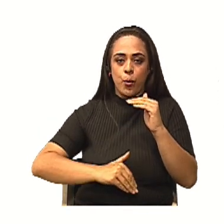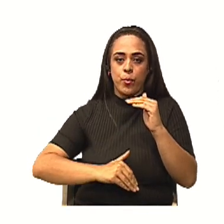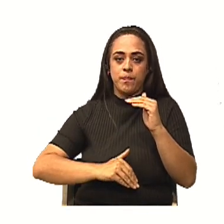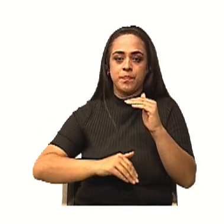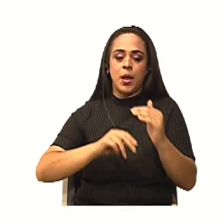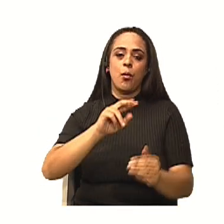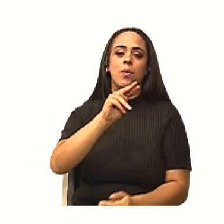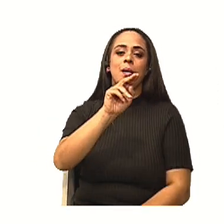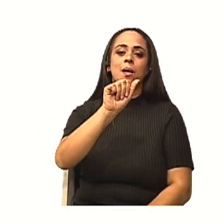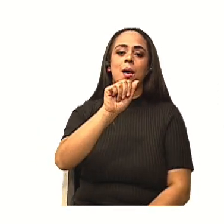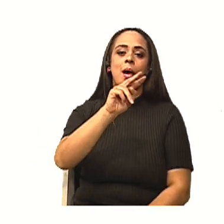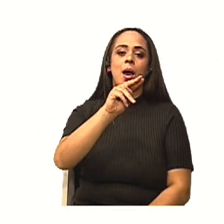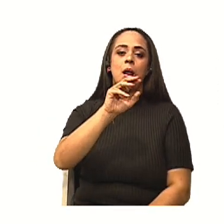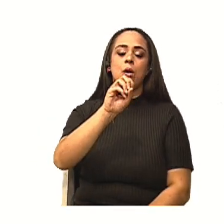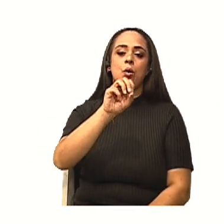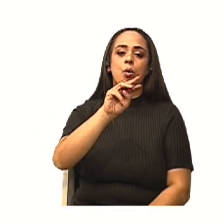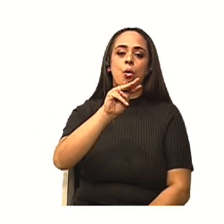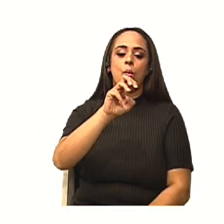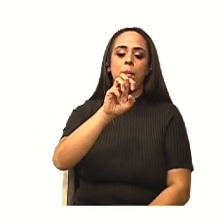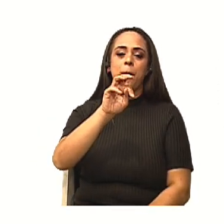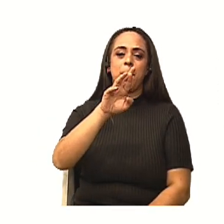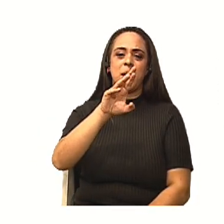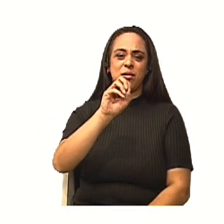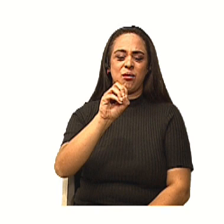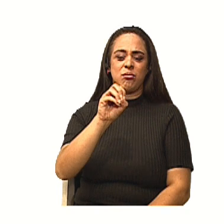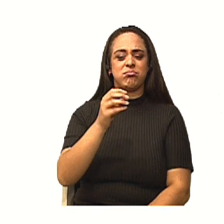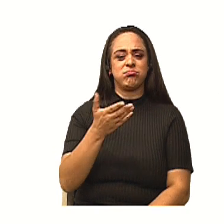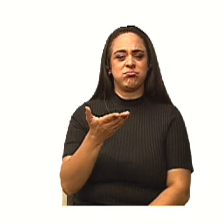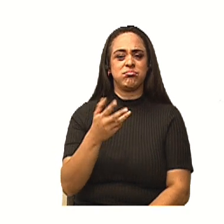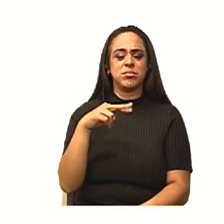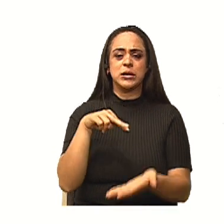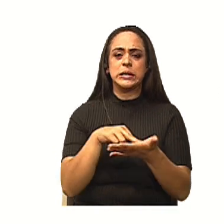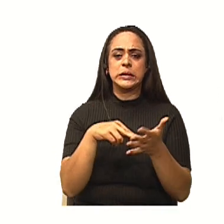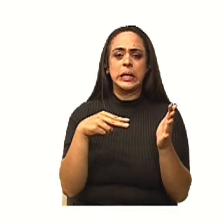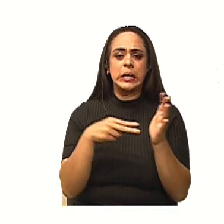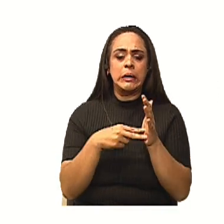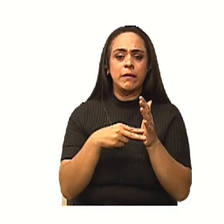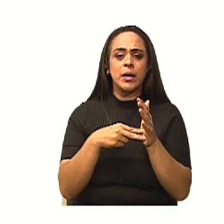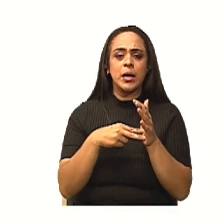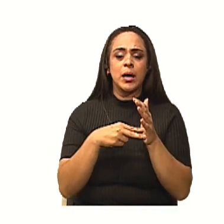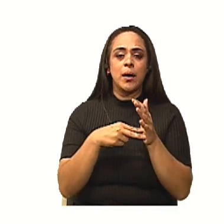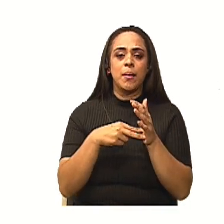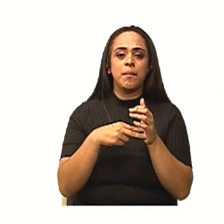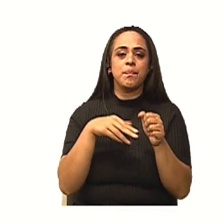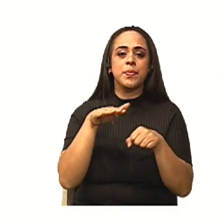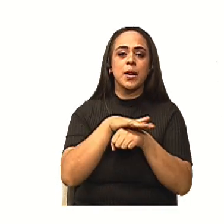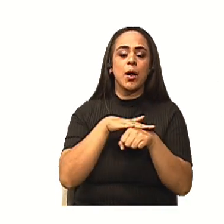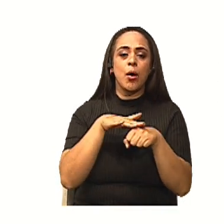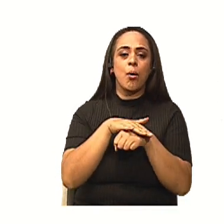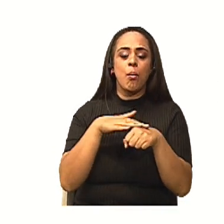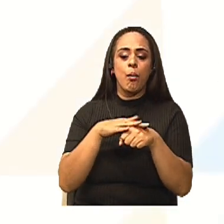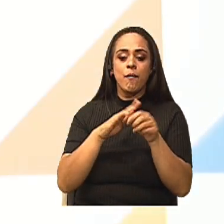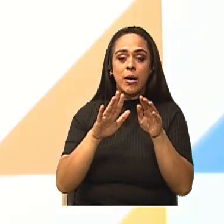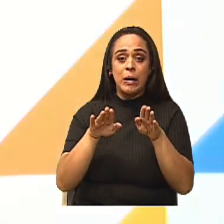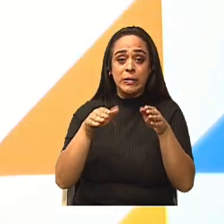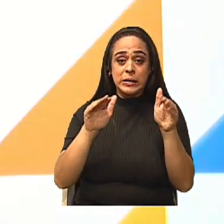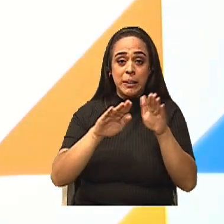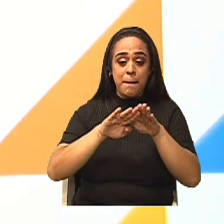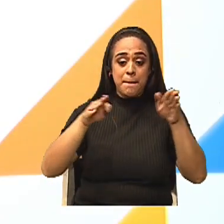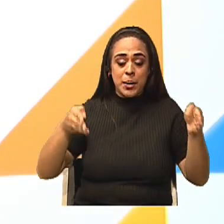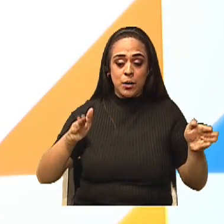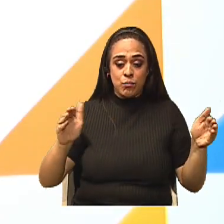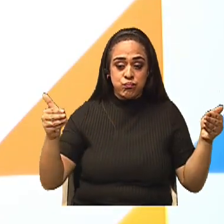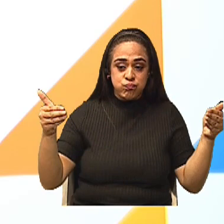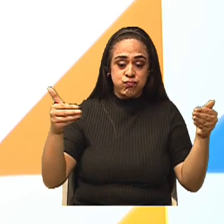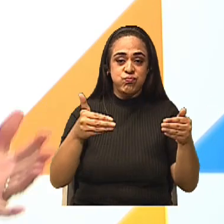nanómetro. ¿Qué significa eso? Producción, porfa, háganme un enfoque a mí para que vean qué